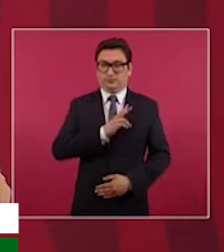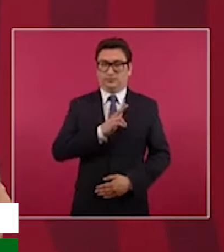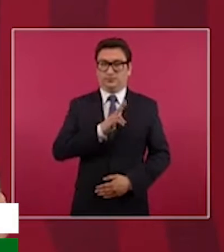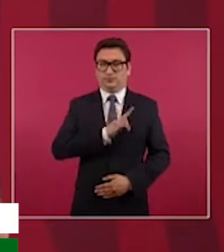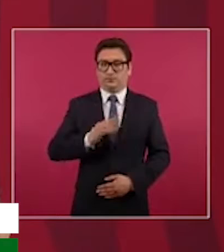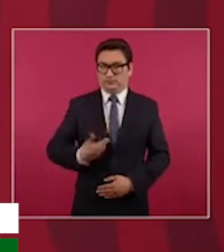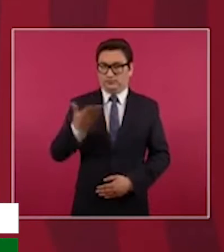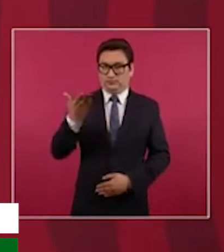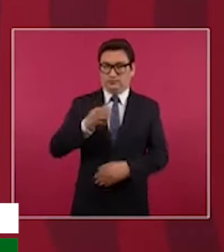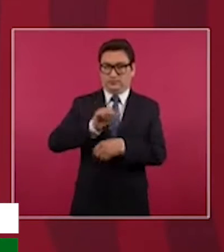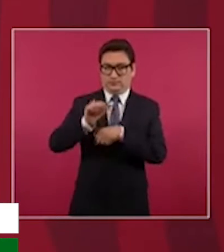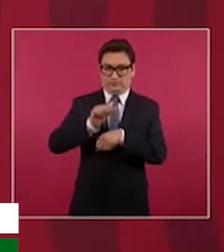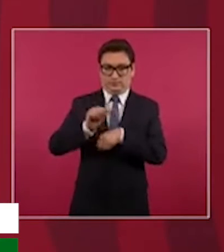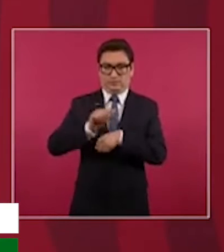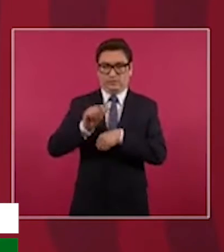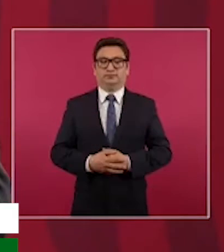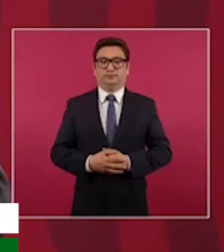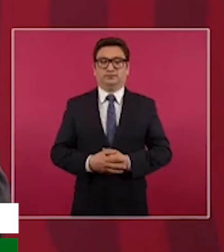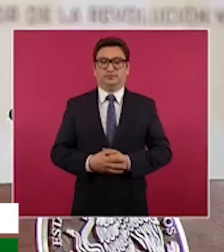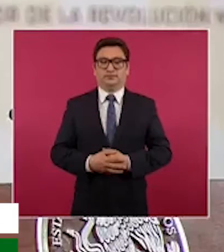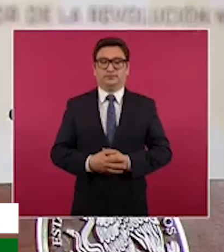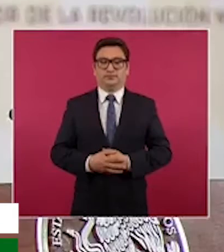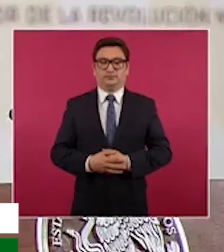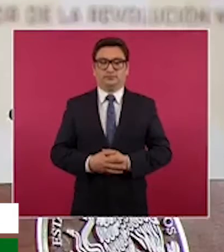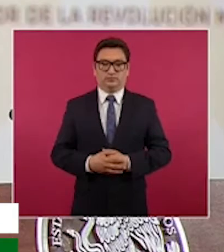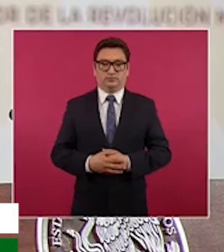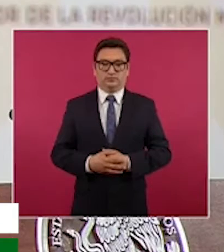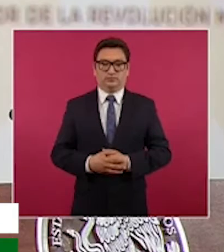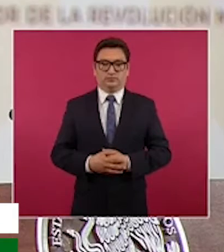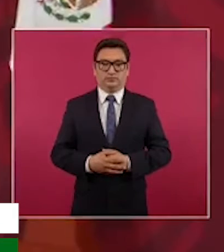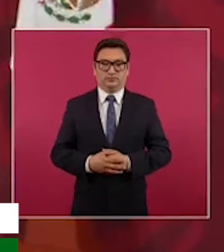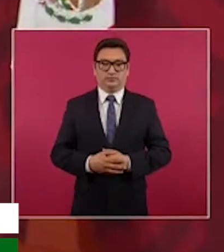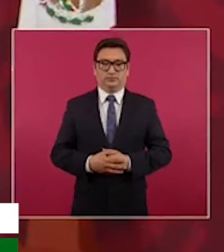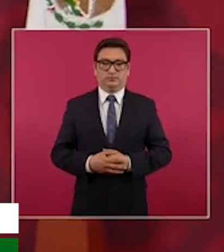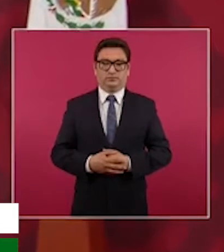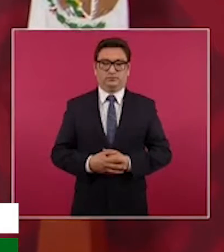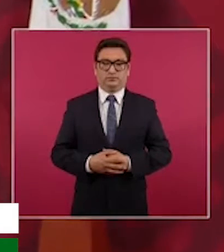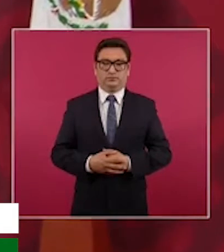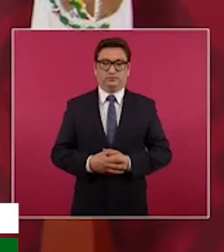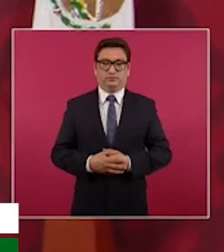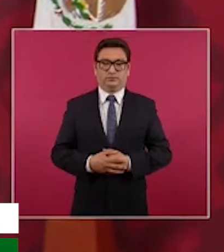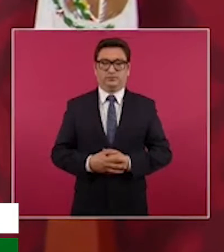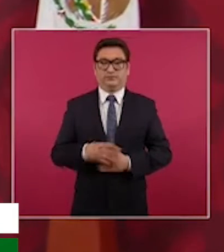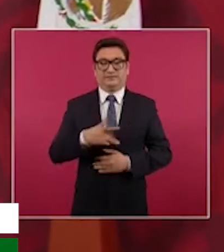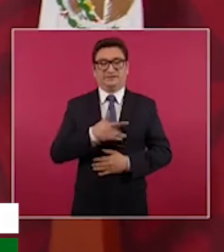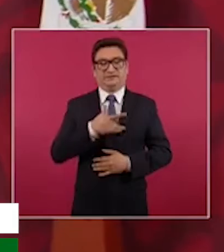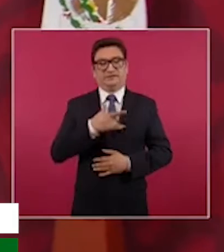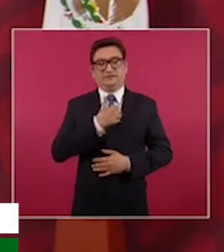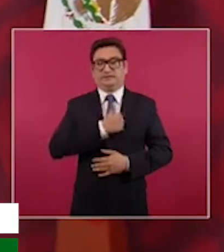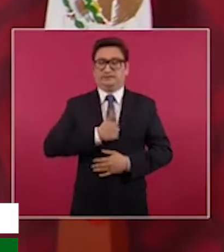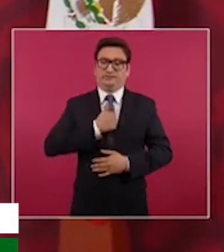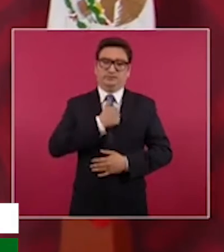vicepresidenta de Argentina, a Cristina Kirchner, fue algo lamentable,